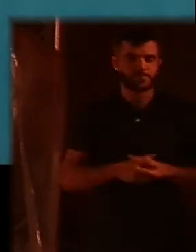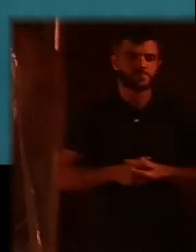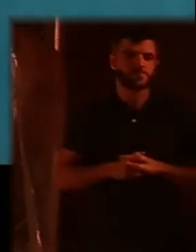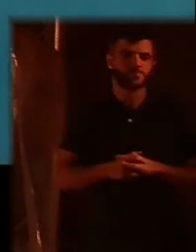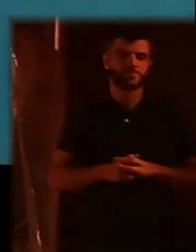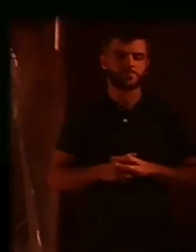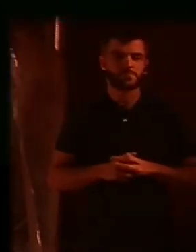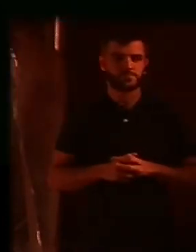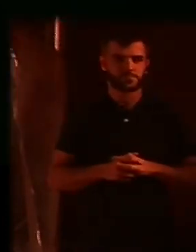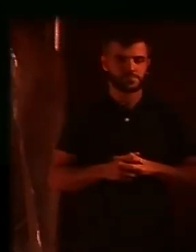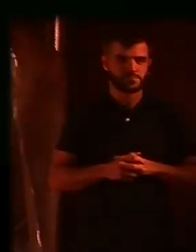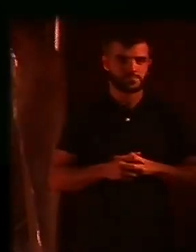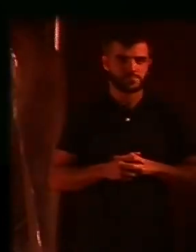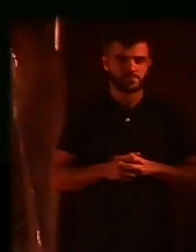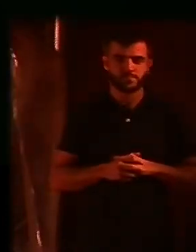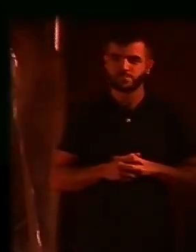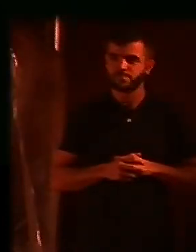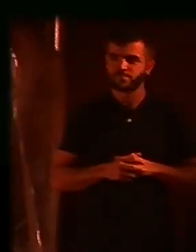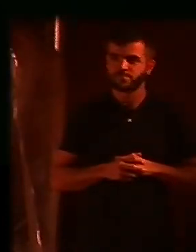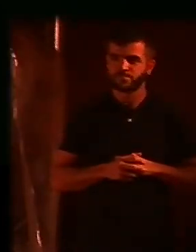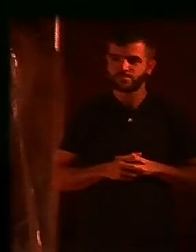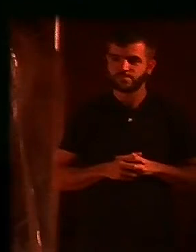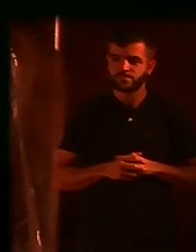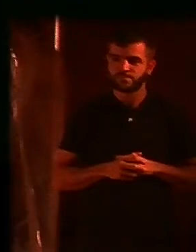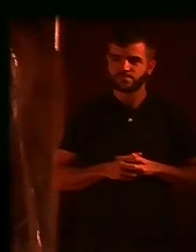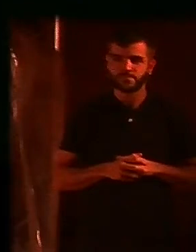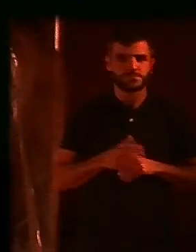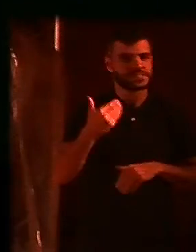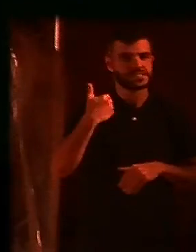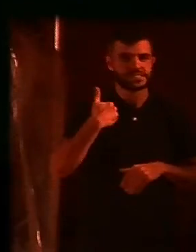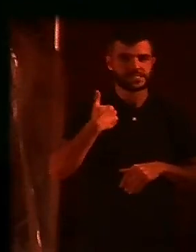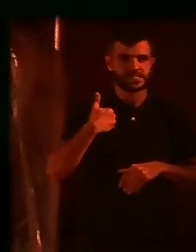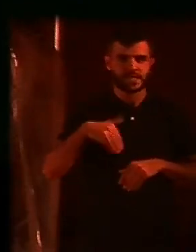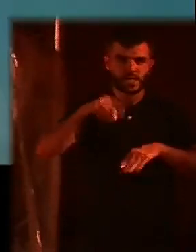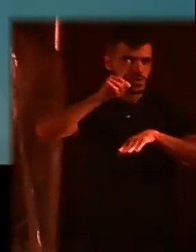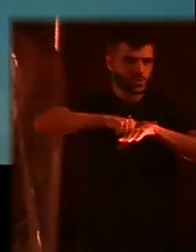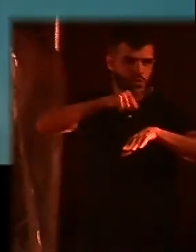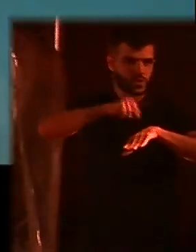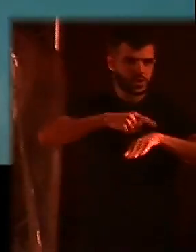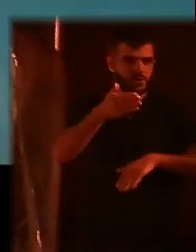Es hora de morir.